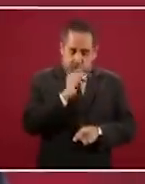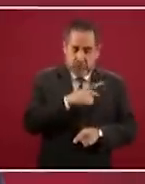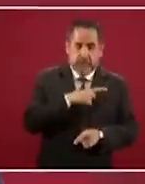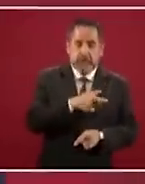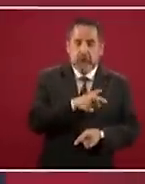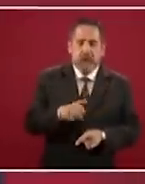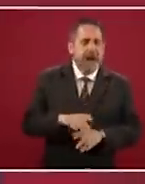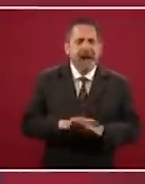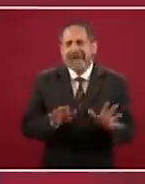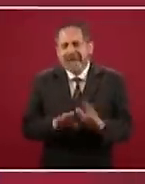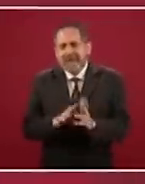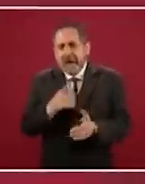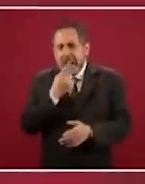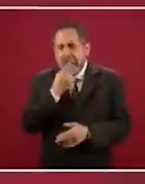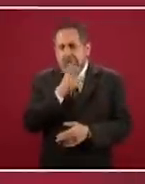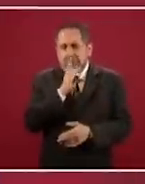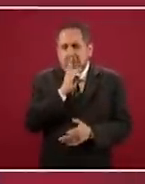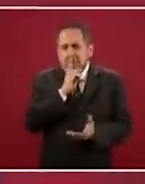fuese